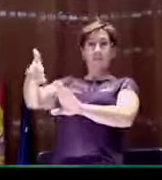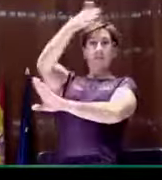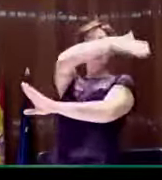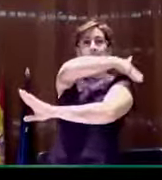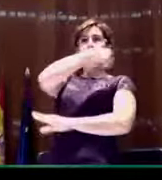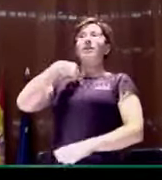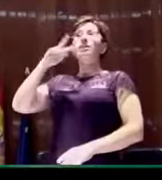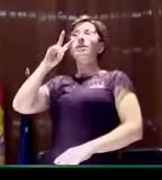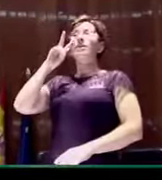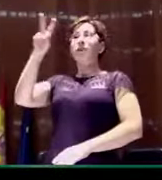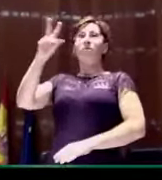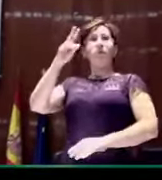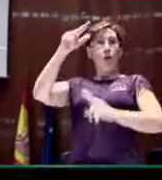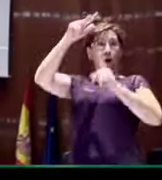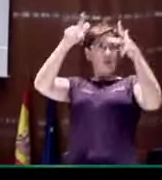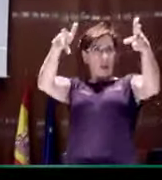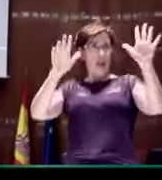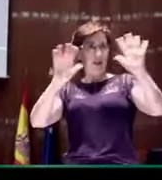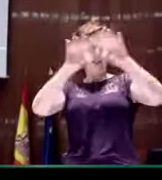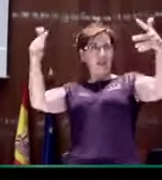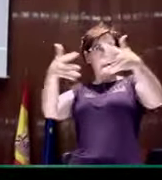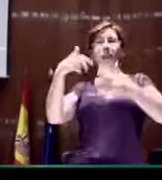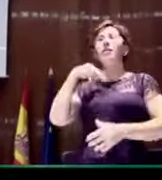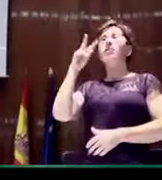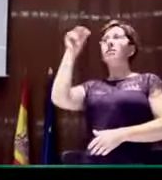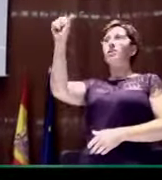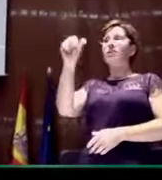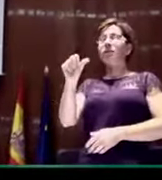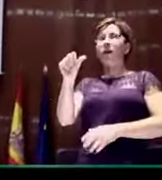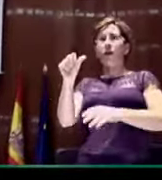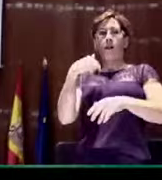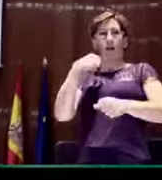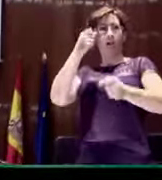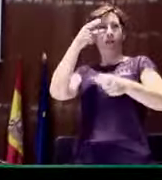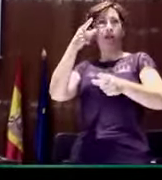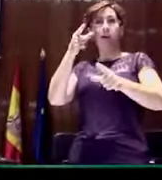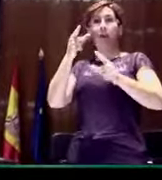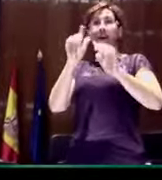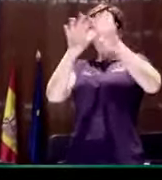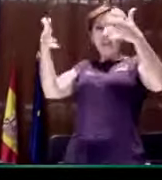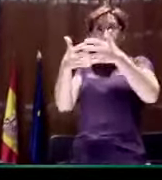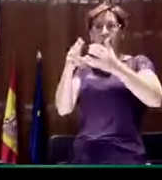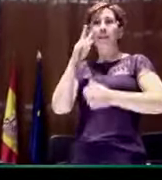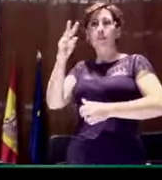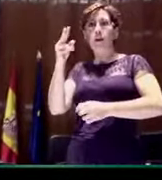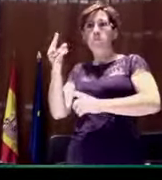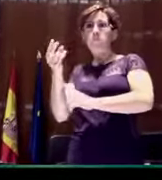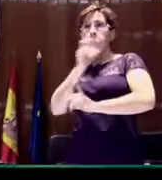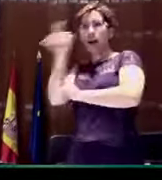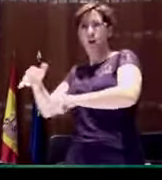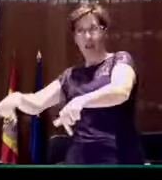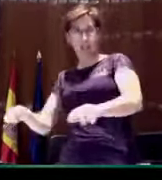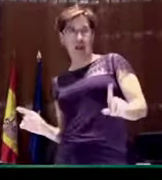la retransmisión desde el hotel por internet y resulta que por internet se ve mejor que desde aquí, en vivo. Y es una